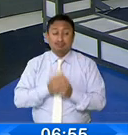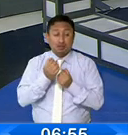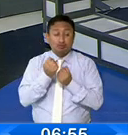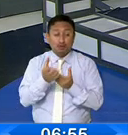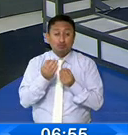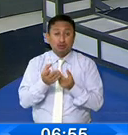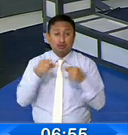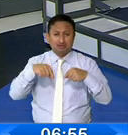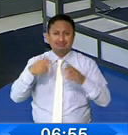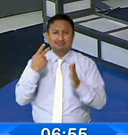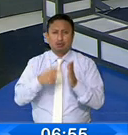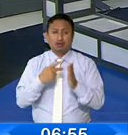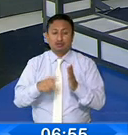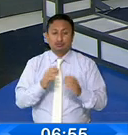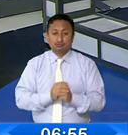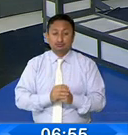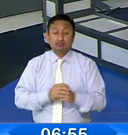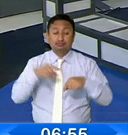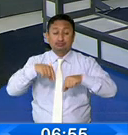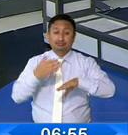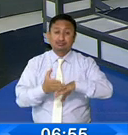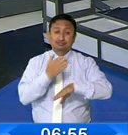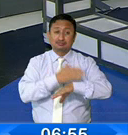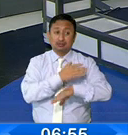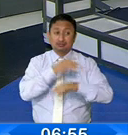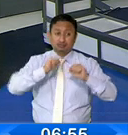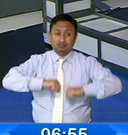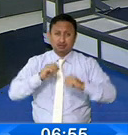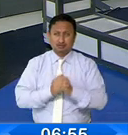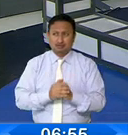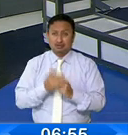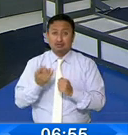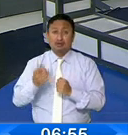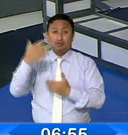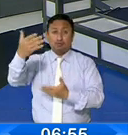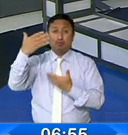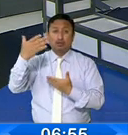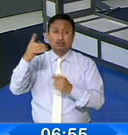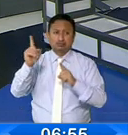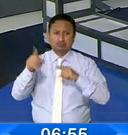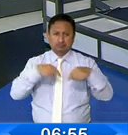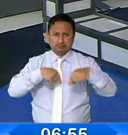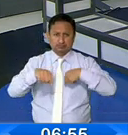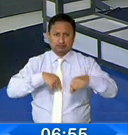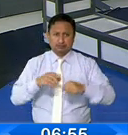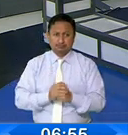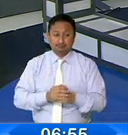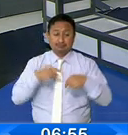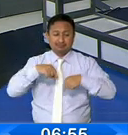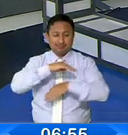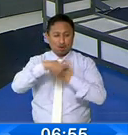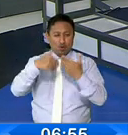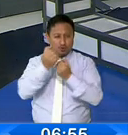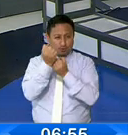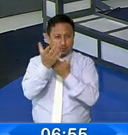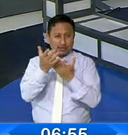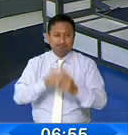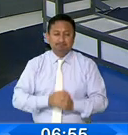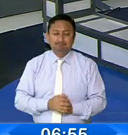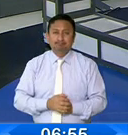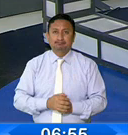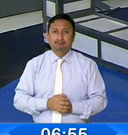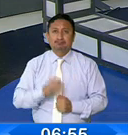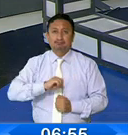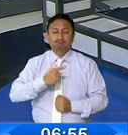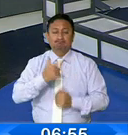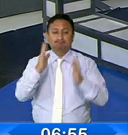estas últimas horas. Se ha movido mucho el panorama político y claro, nosotros le tenemos todo. Exactamente, así que preste atención porque